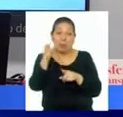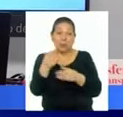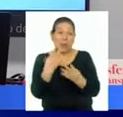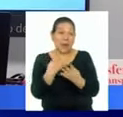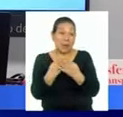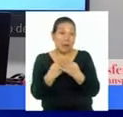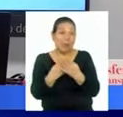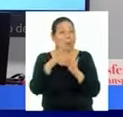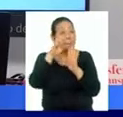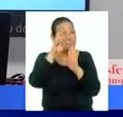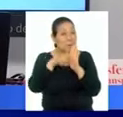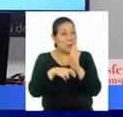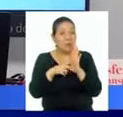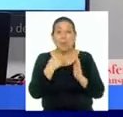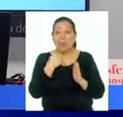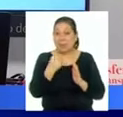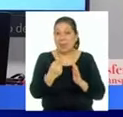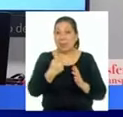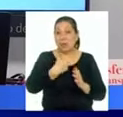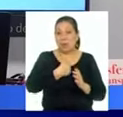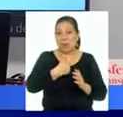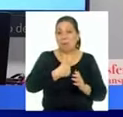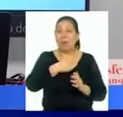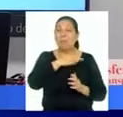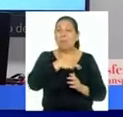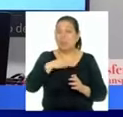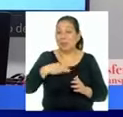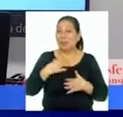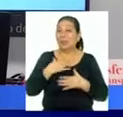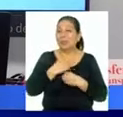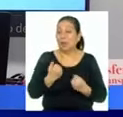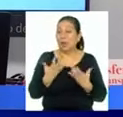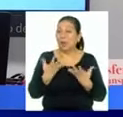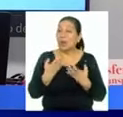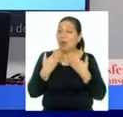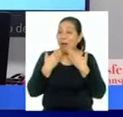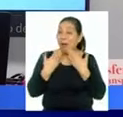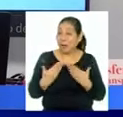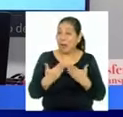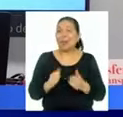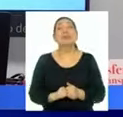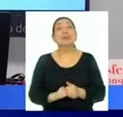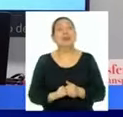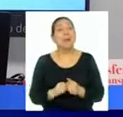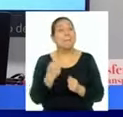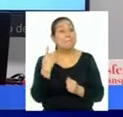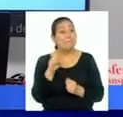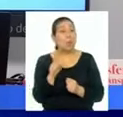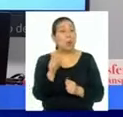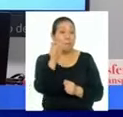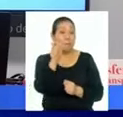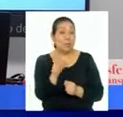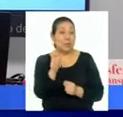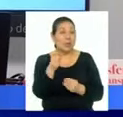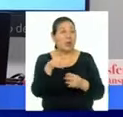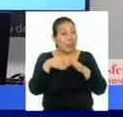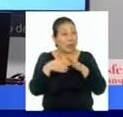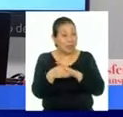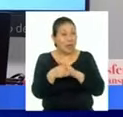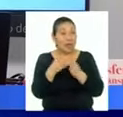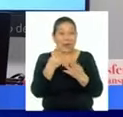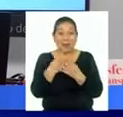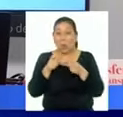el programa que ha señalado el propio Ministerio de Salud. Quiero aquí agradecer el sacrificio de los trabajadores